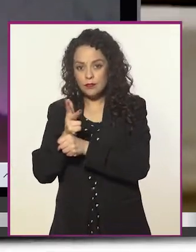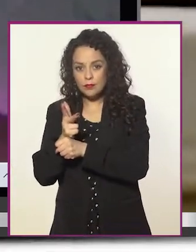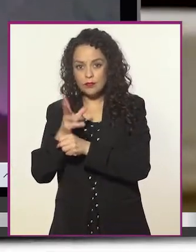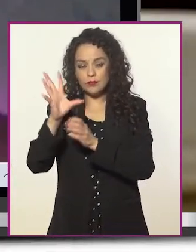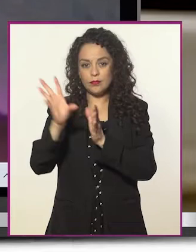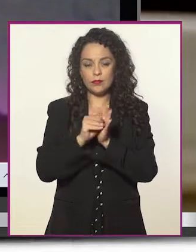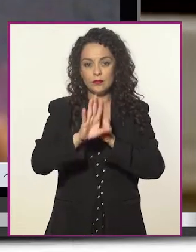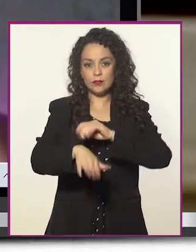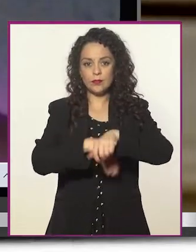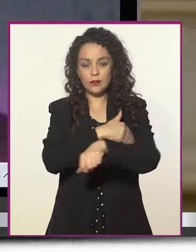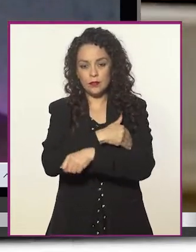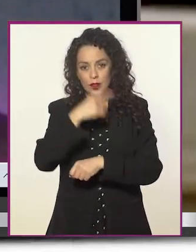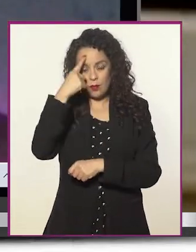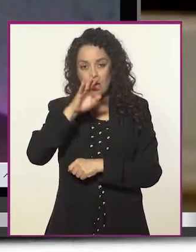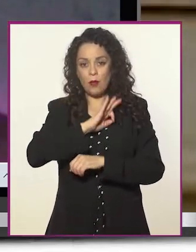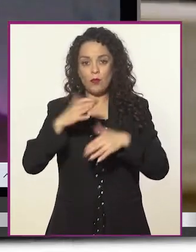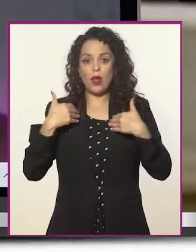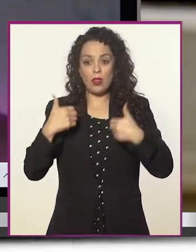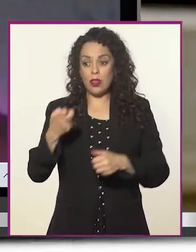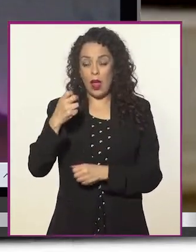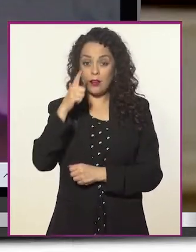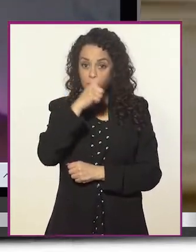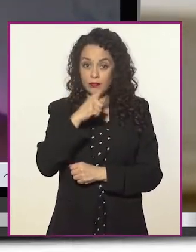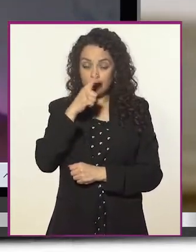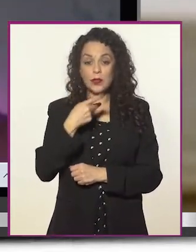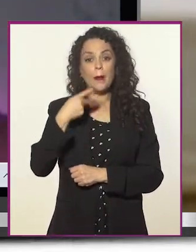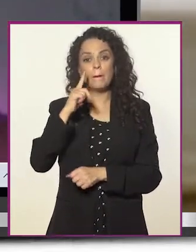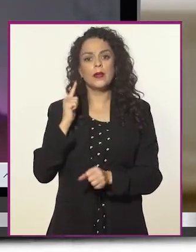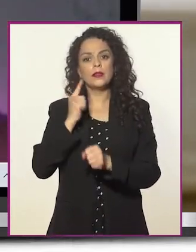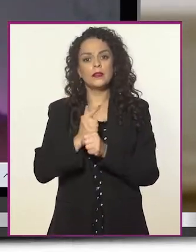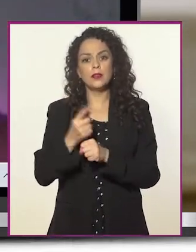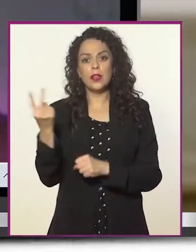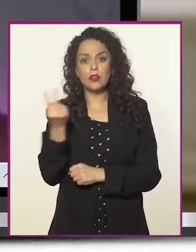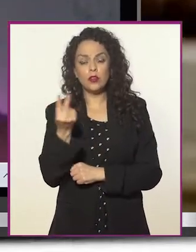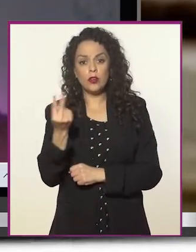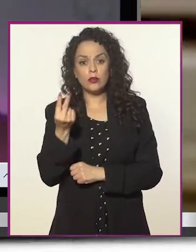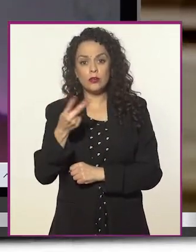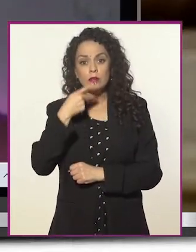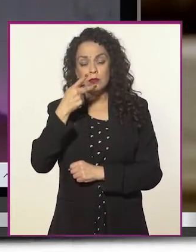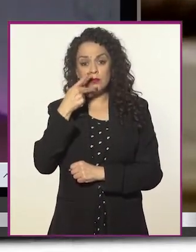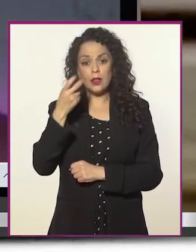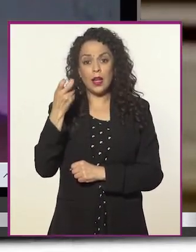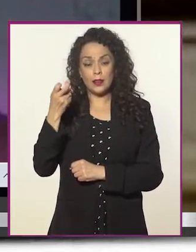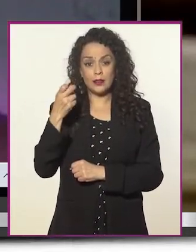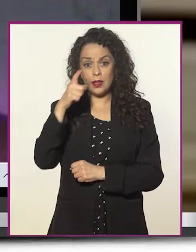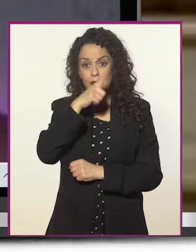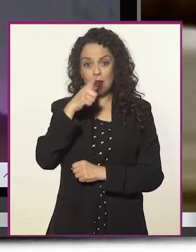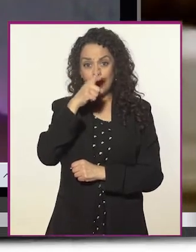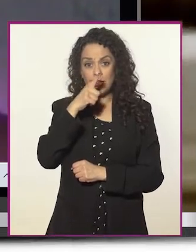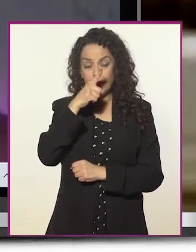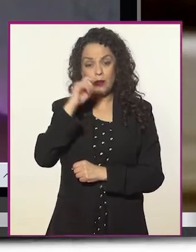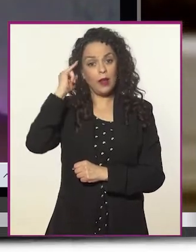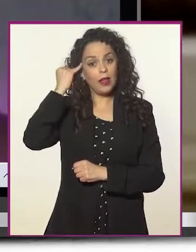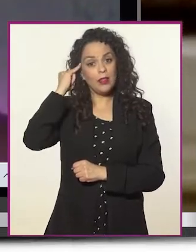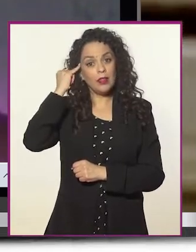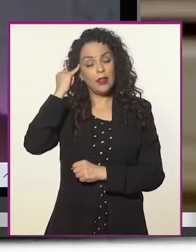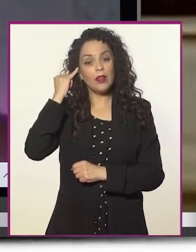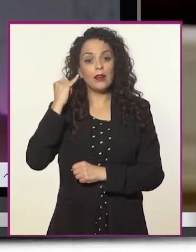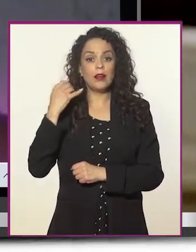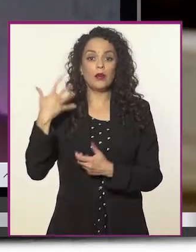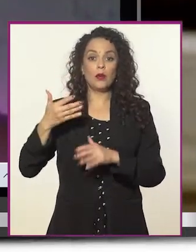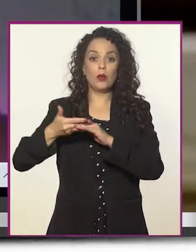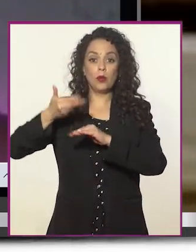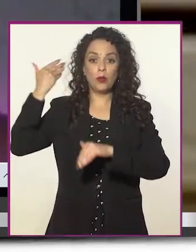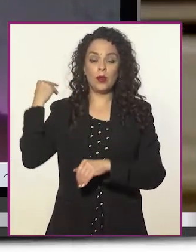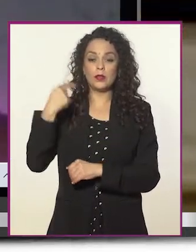poder entender este lenguaje, pero descubre que estos 2 últimos hablantes de esta lengua indígena